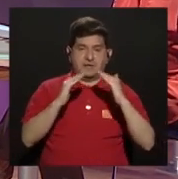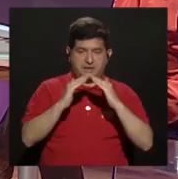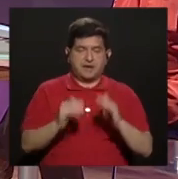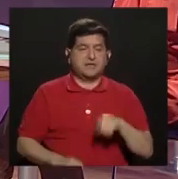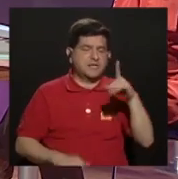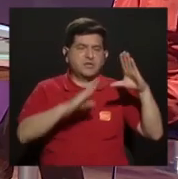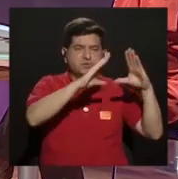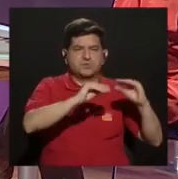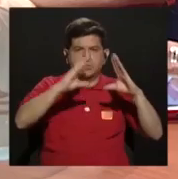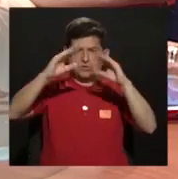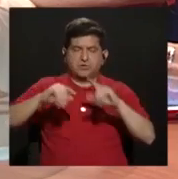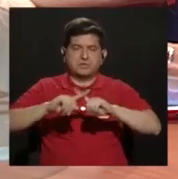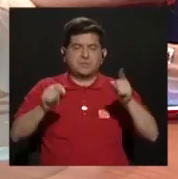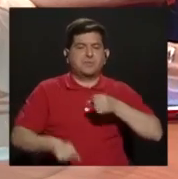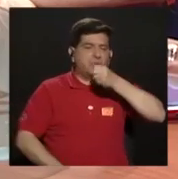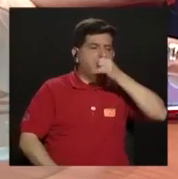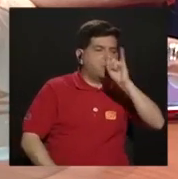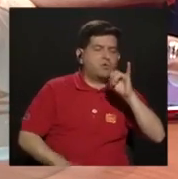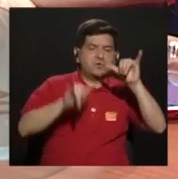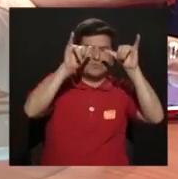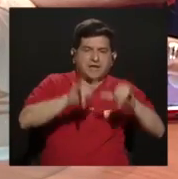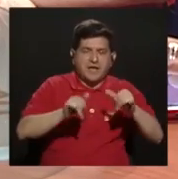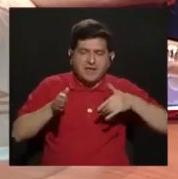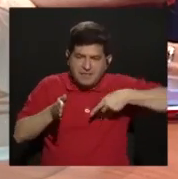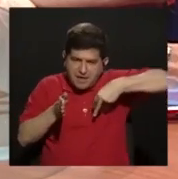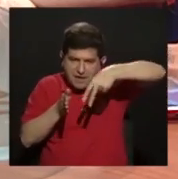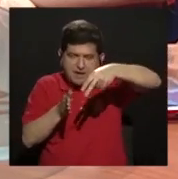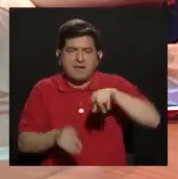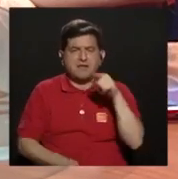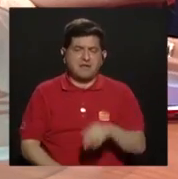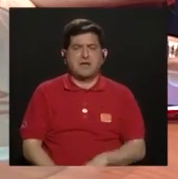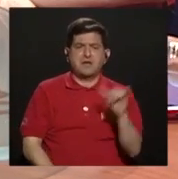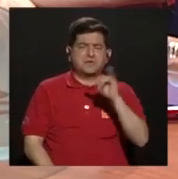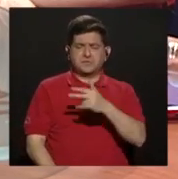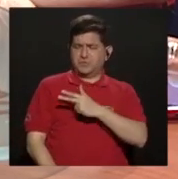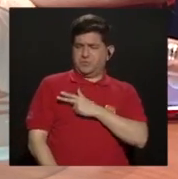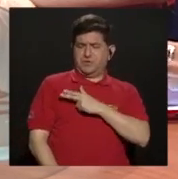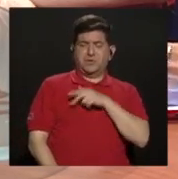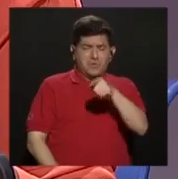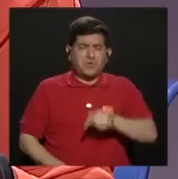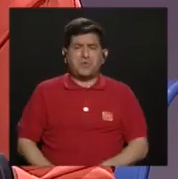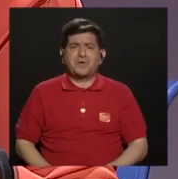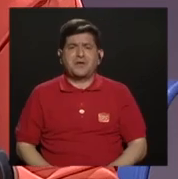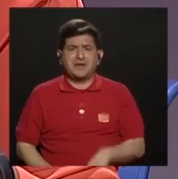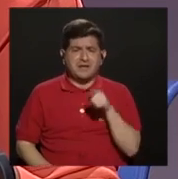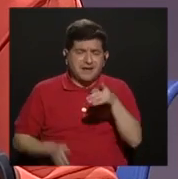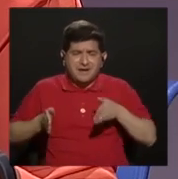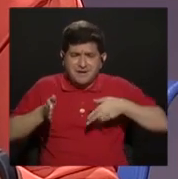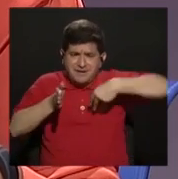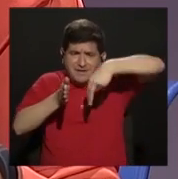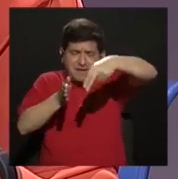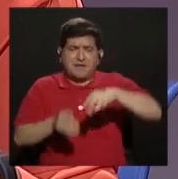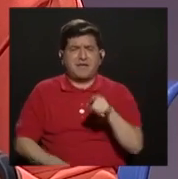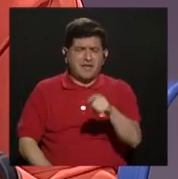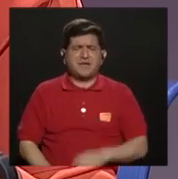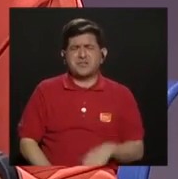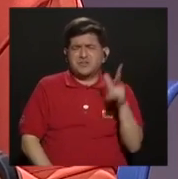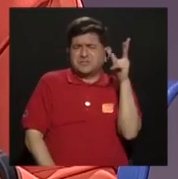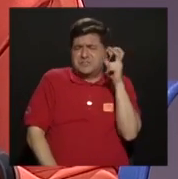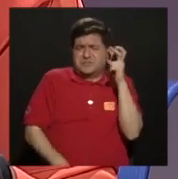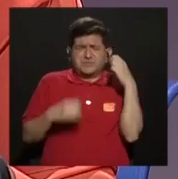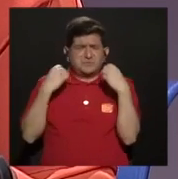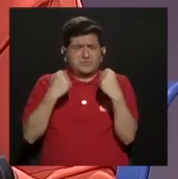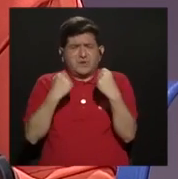las noches, pero dejan los condones usados en la acera y hacen sus necesidades en las aceras. Hacen escándalo y no respetan las necesidades